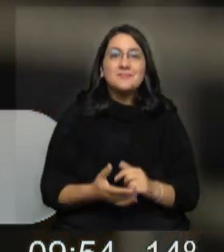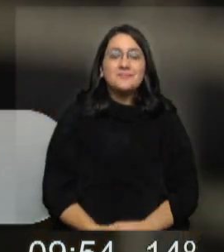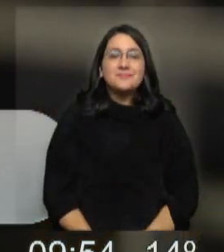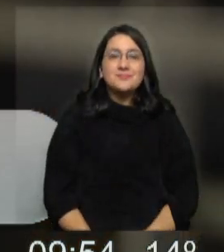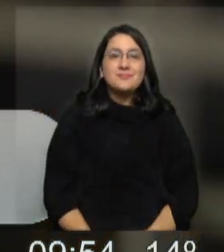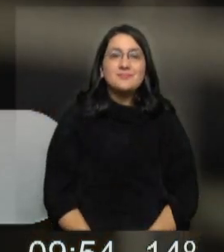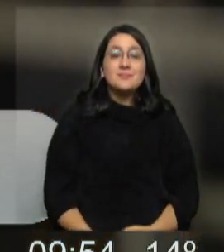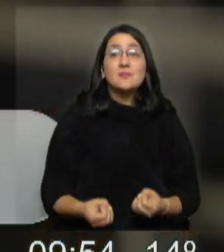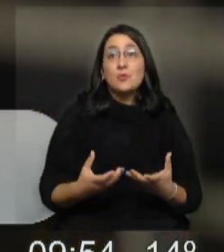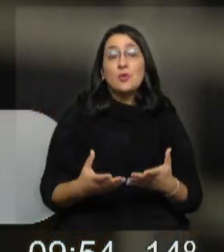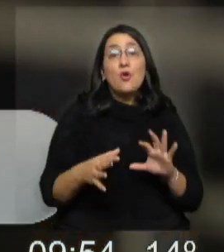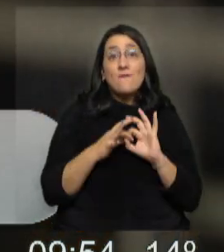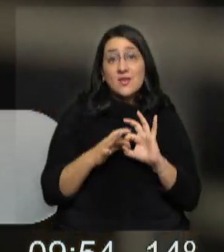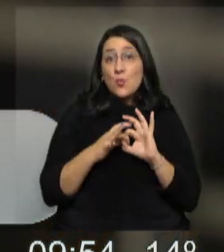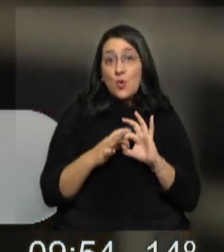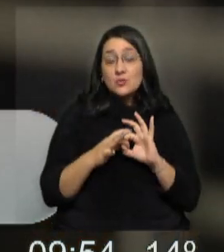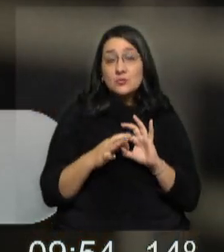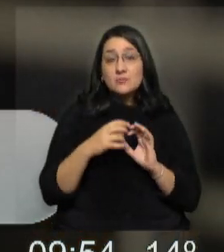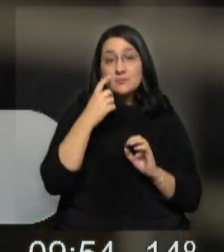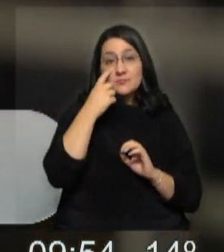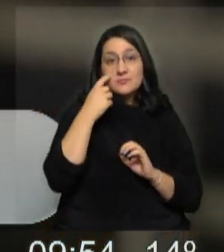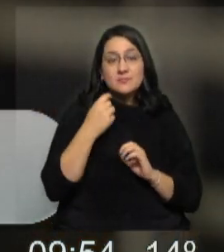bueno, lo que te decía antes, los vínculos.